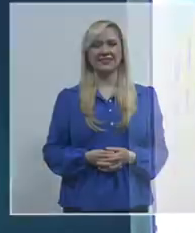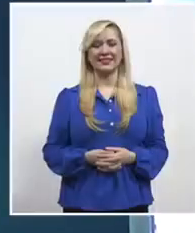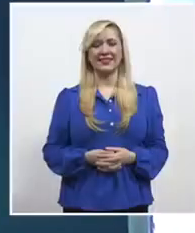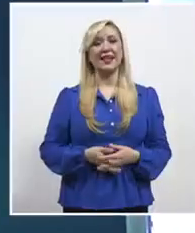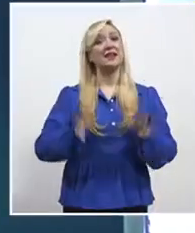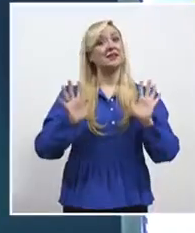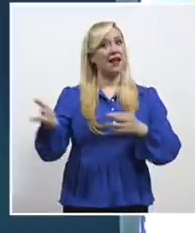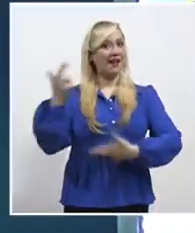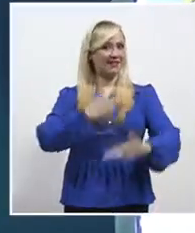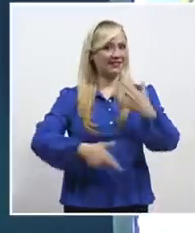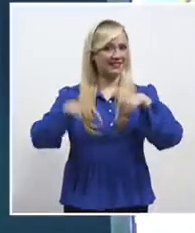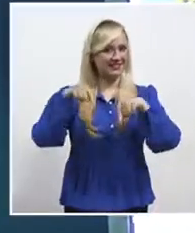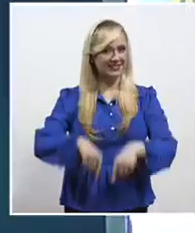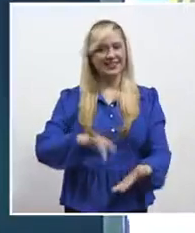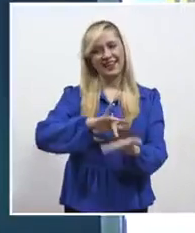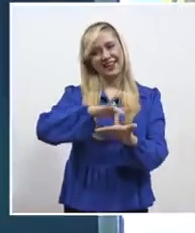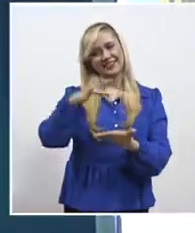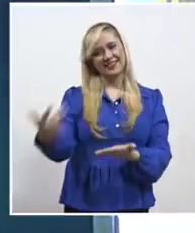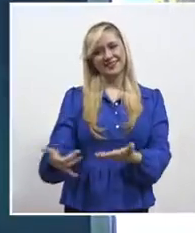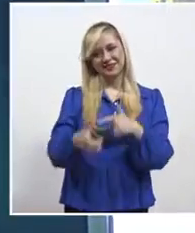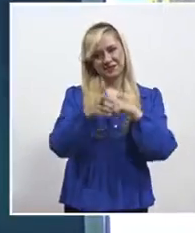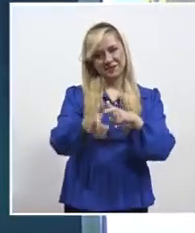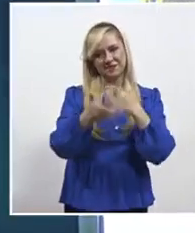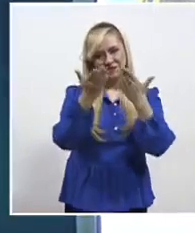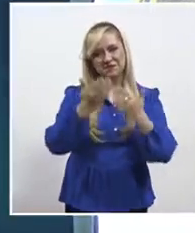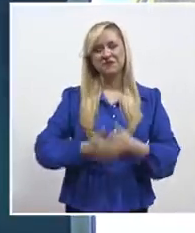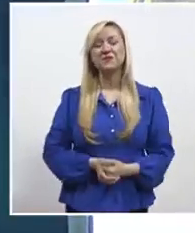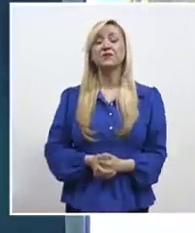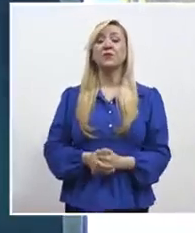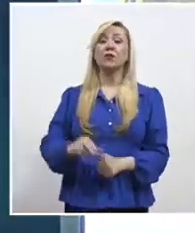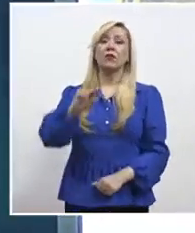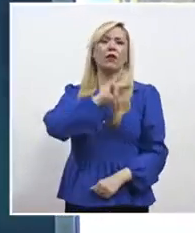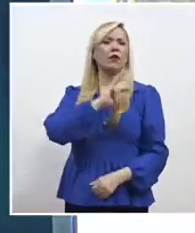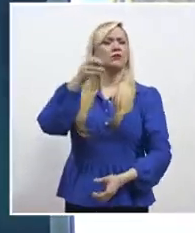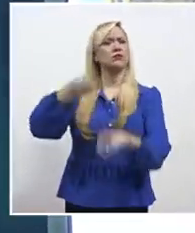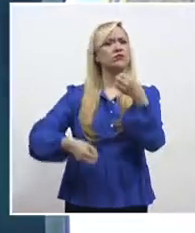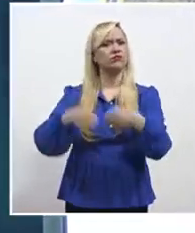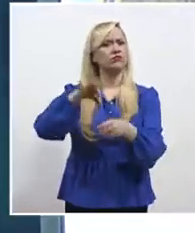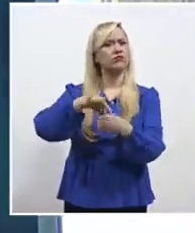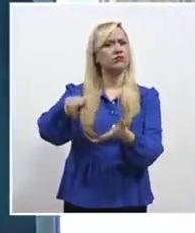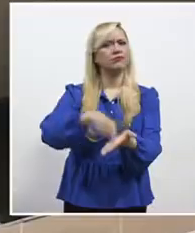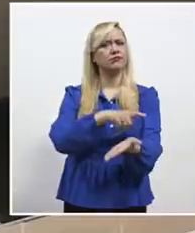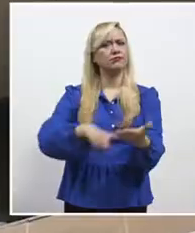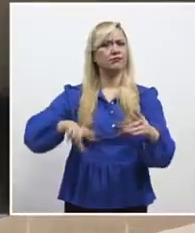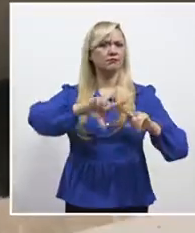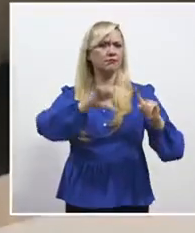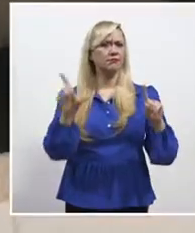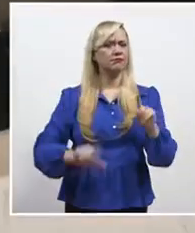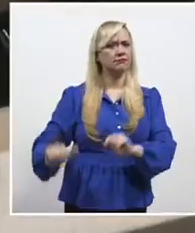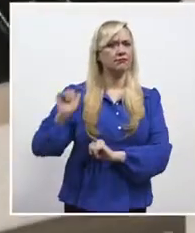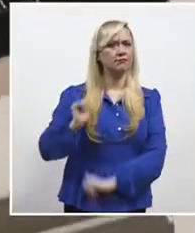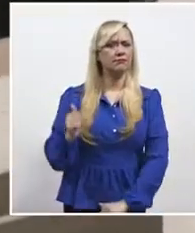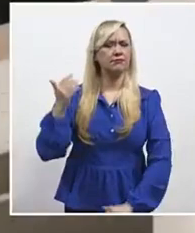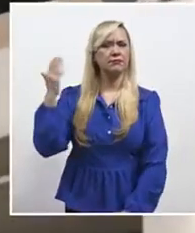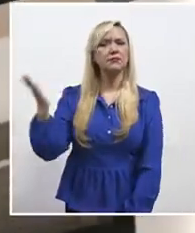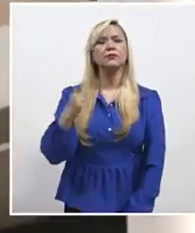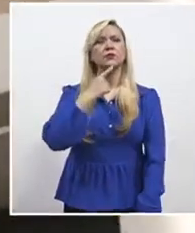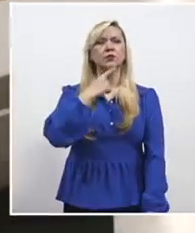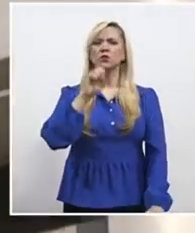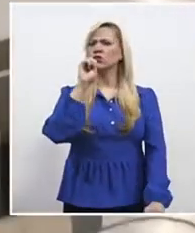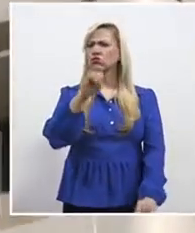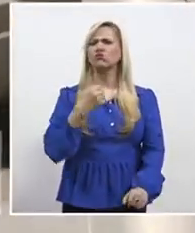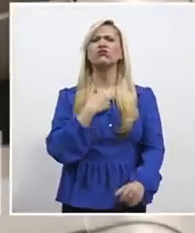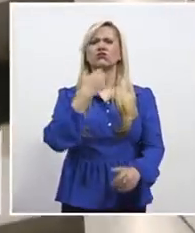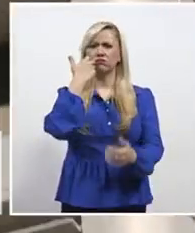Ya estamos de regreso, gracias por continuar con nosotros. La sala especializada del Tribunal Electoral del Poder Judicial de la Federación se sumó a la